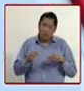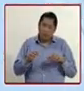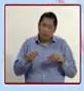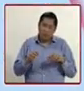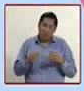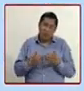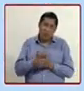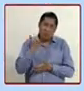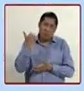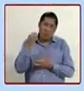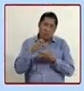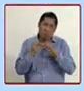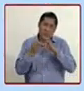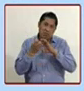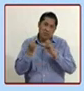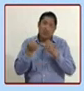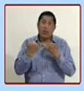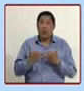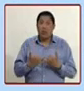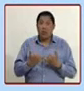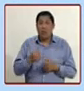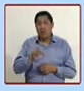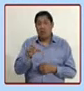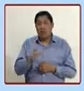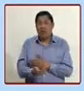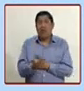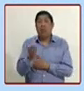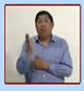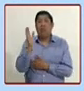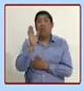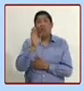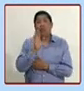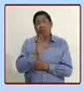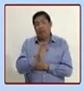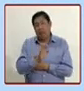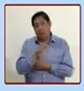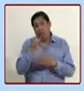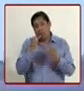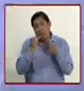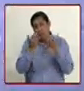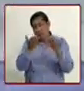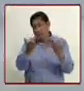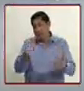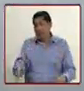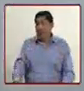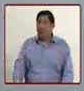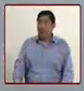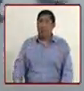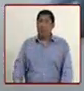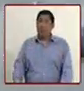nuevos enfrentamientos. Hoy lunes no fue la diferencia. Donato Hanover está en el informe.